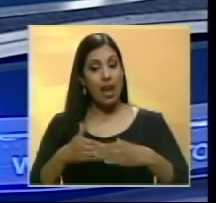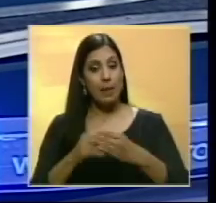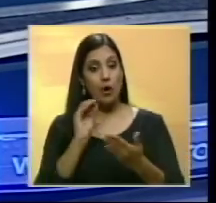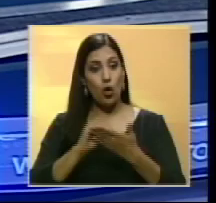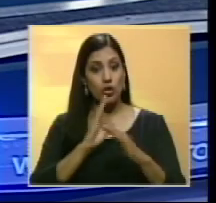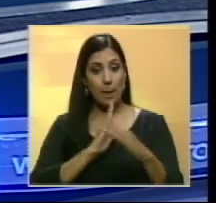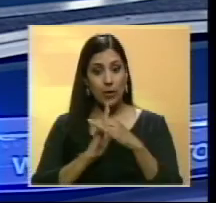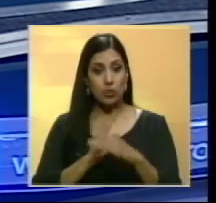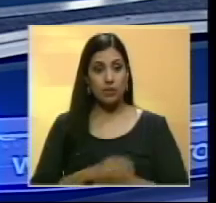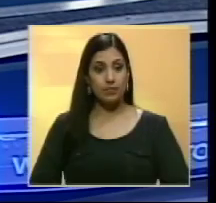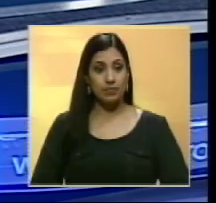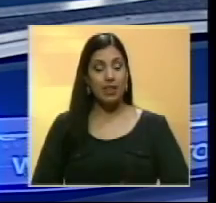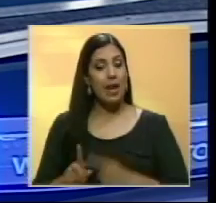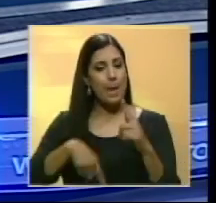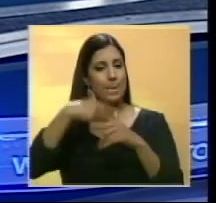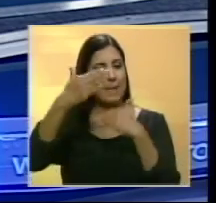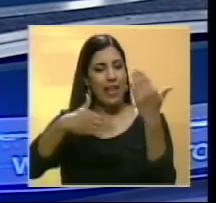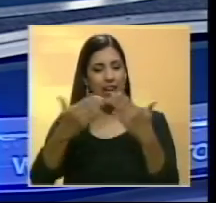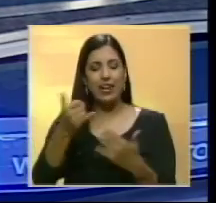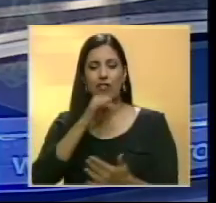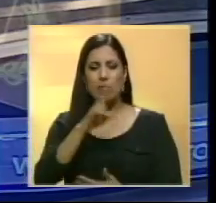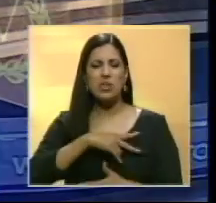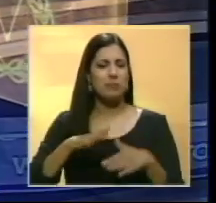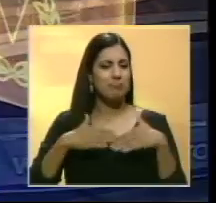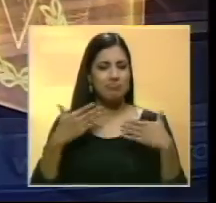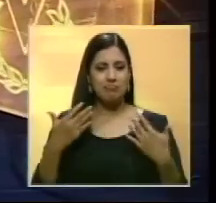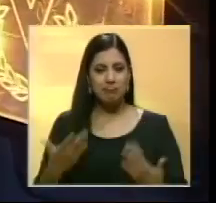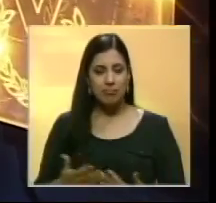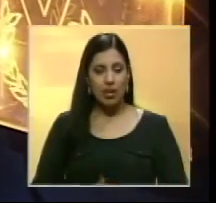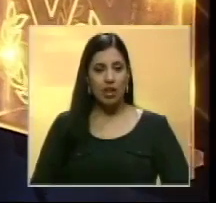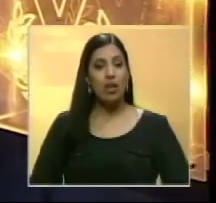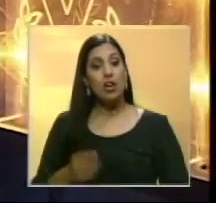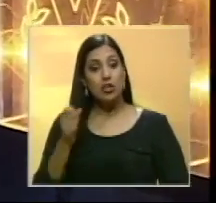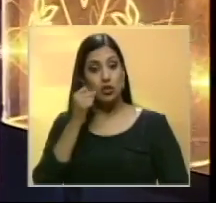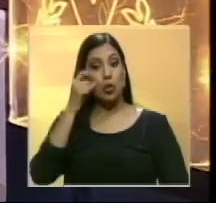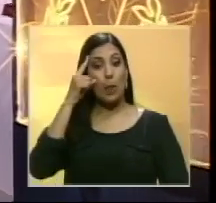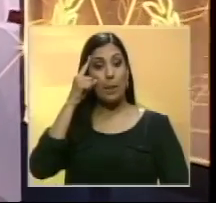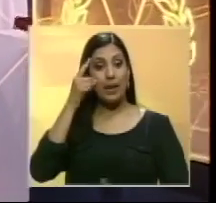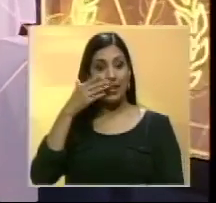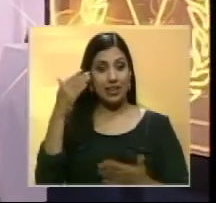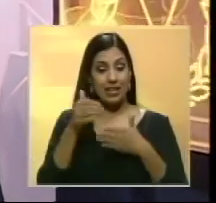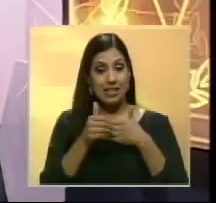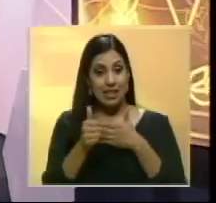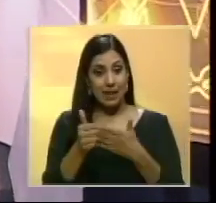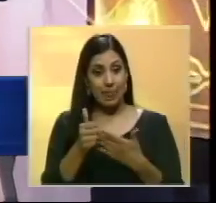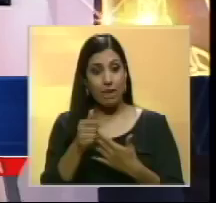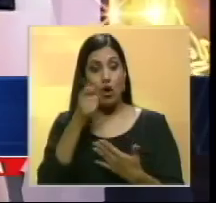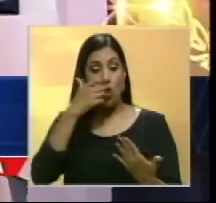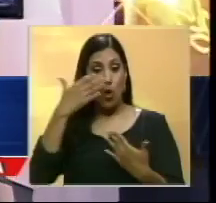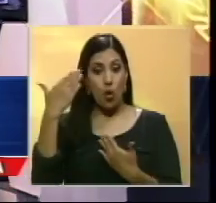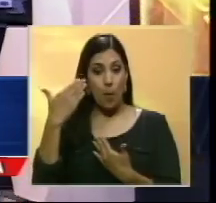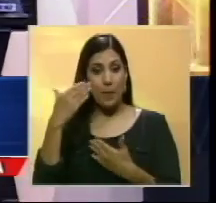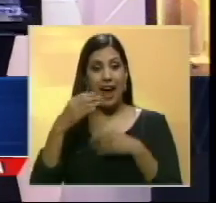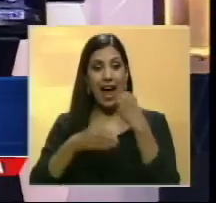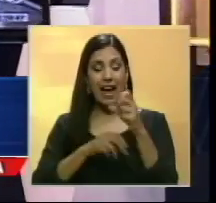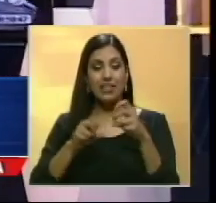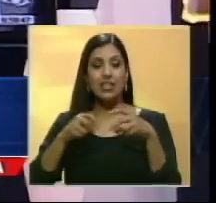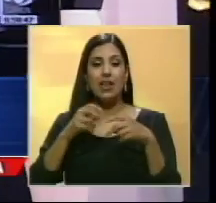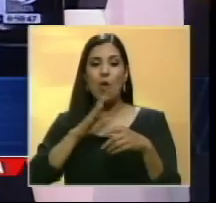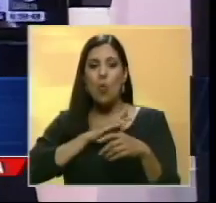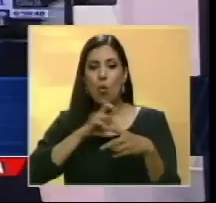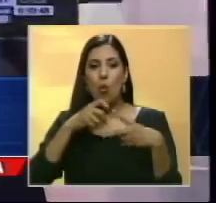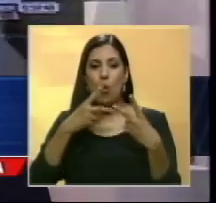momento de hacer una pausa. Y más adelante en su noticiero Venevisión. Sorprende a sus seguidores. Nacho hizo